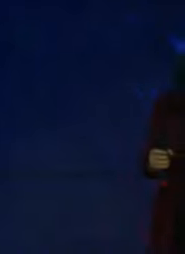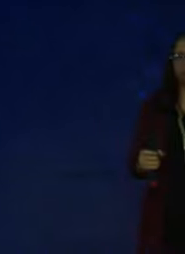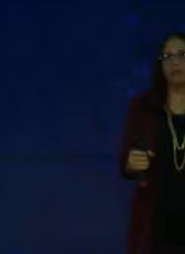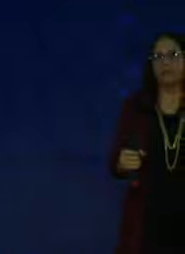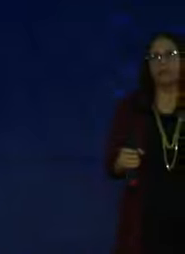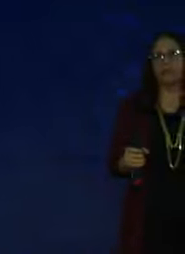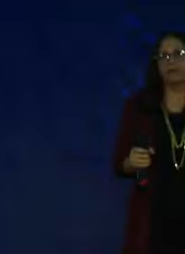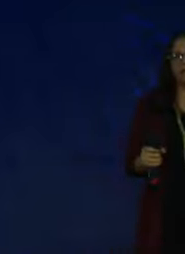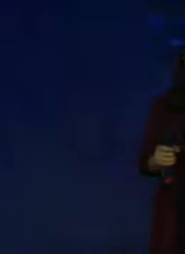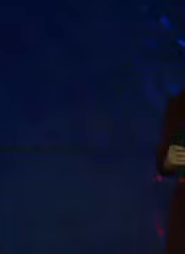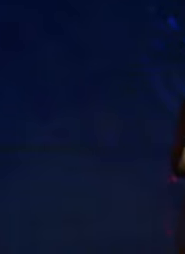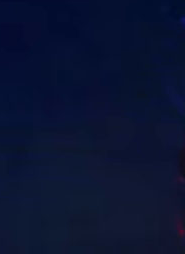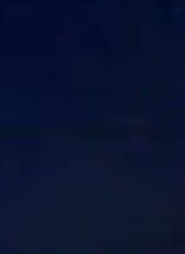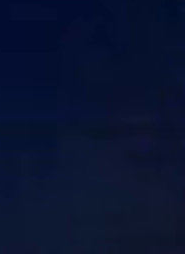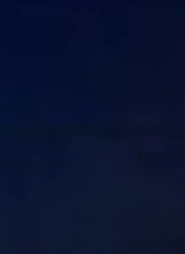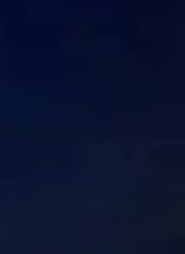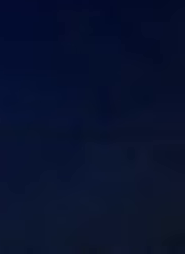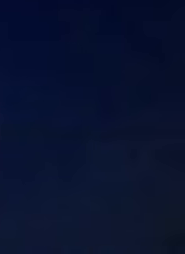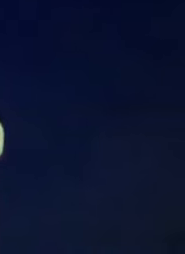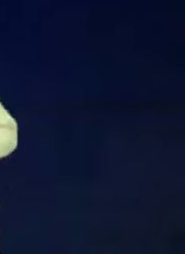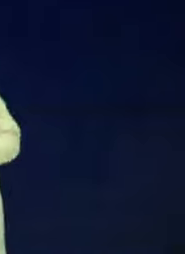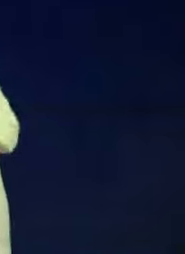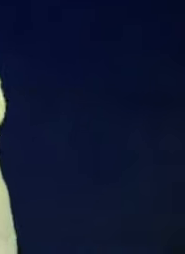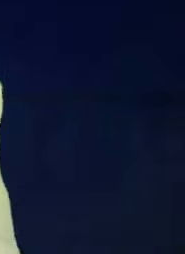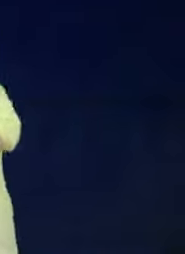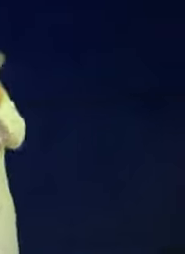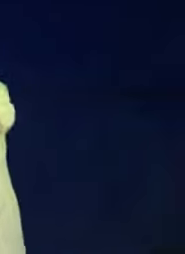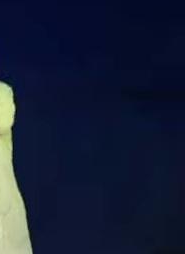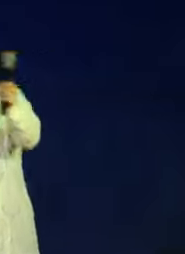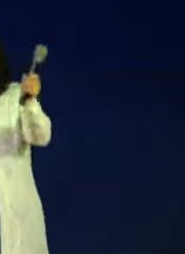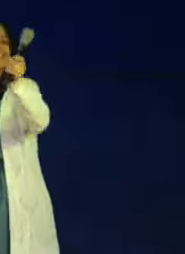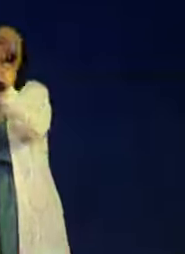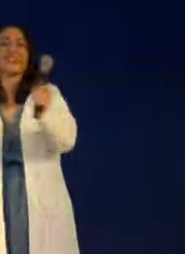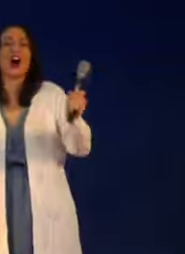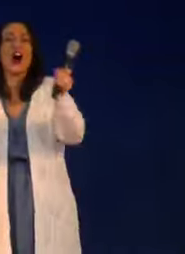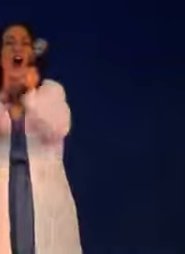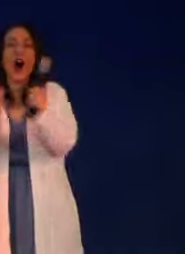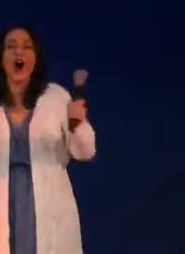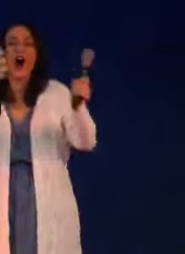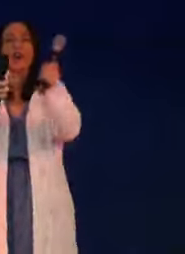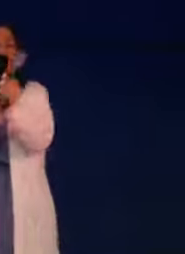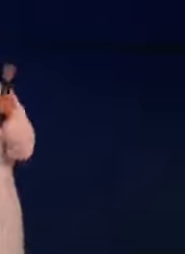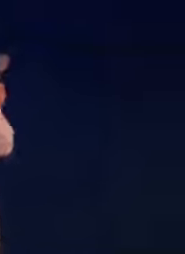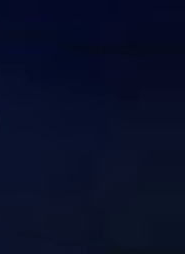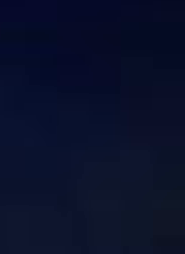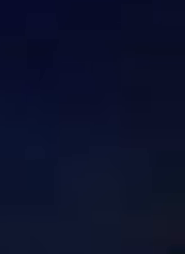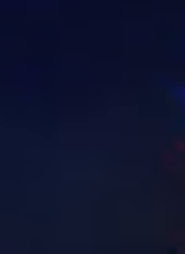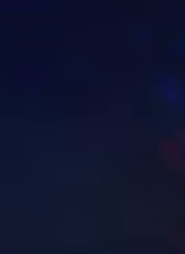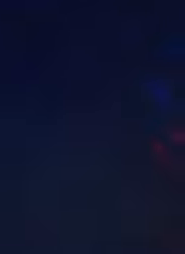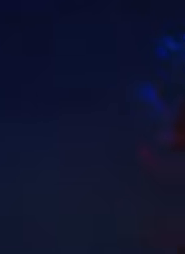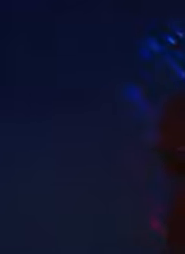Y los cielos están abiertos para ti esta mañana. ¿Lo crees conmigo? Aleluya.